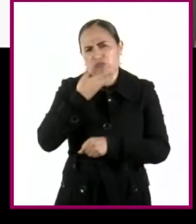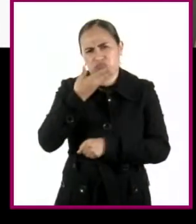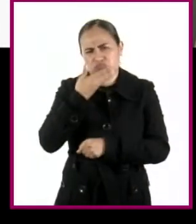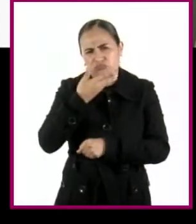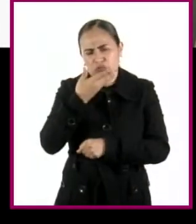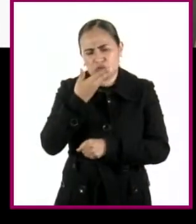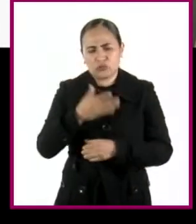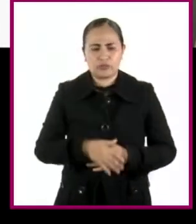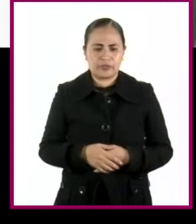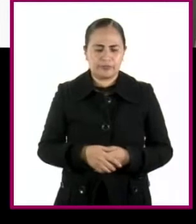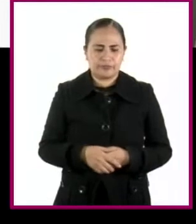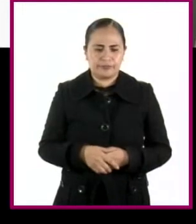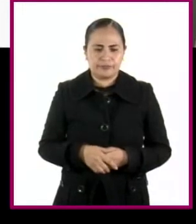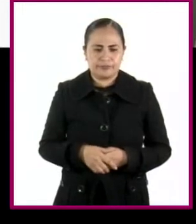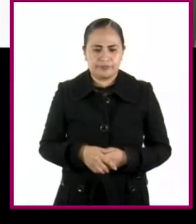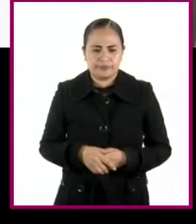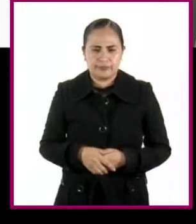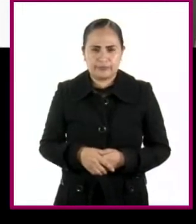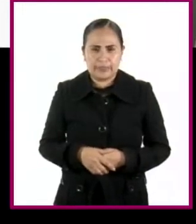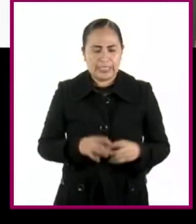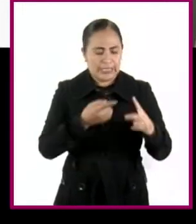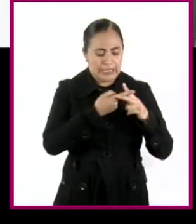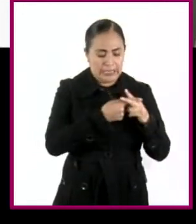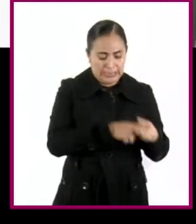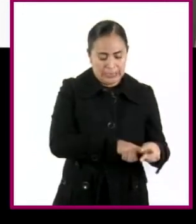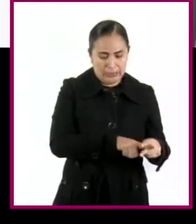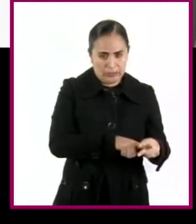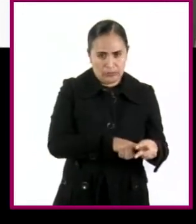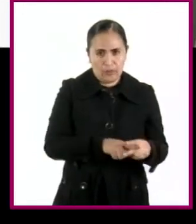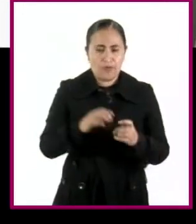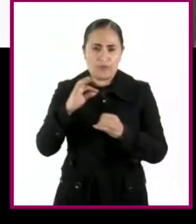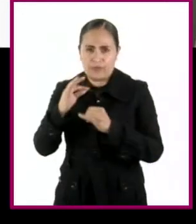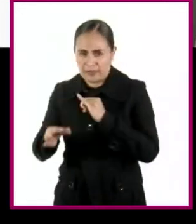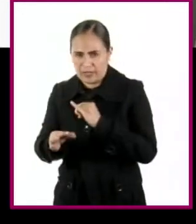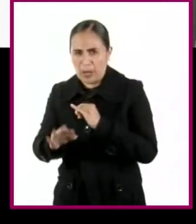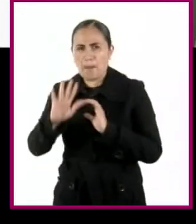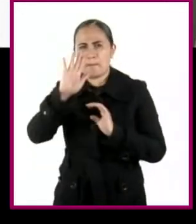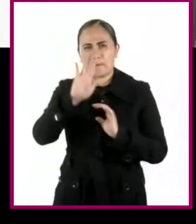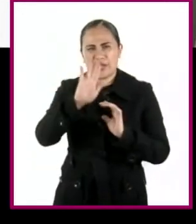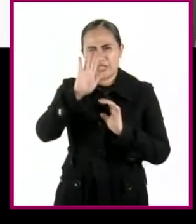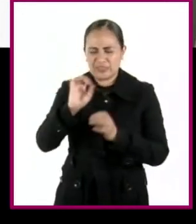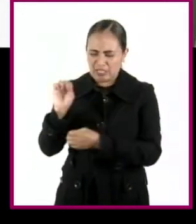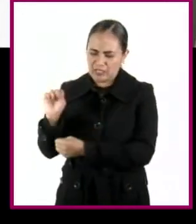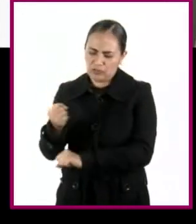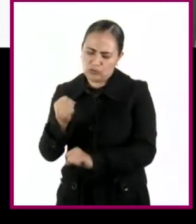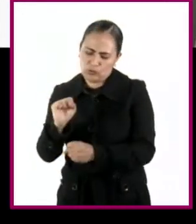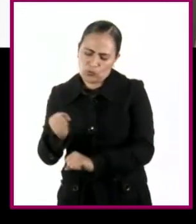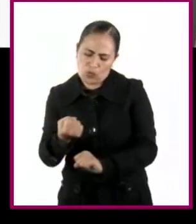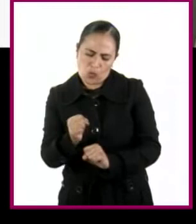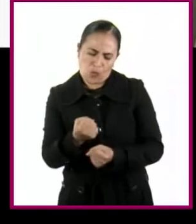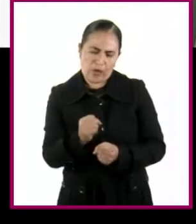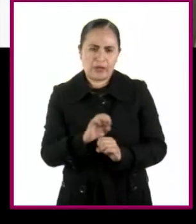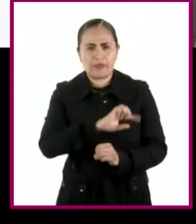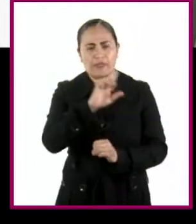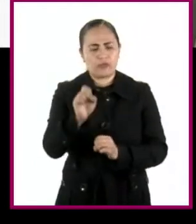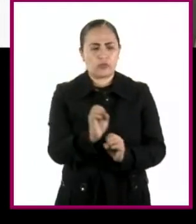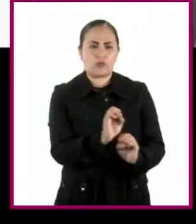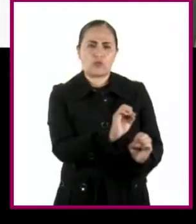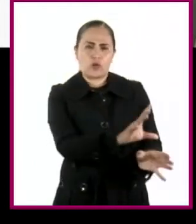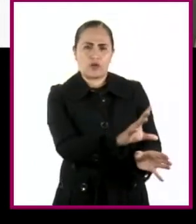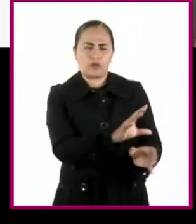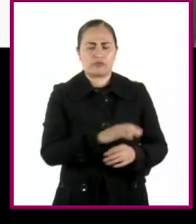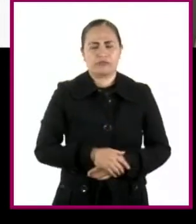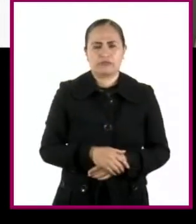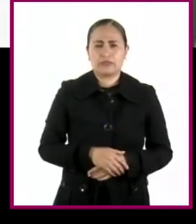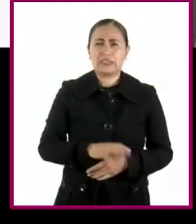Un movimiento que tuviera un principio y un final, como tomar una escoba, barrer y dejarla. Nos dijo que quizá no recordemos